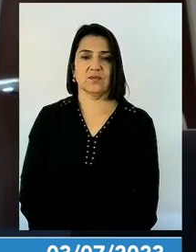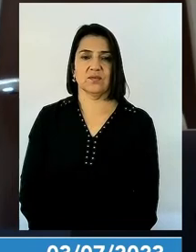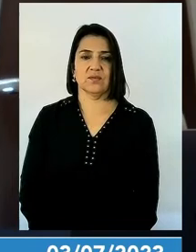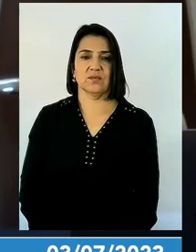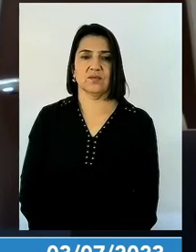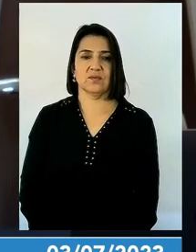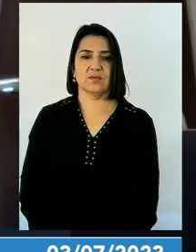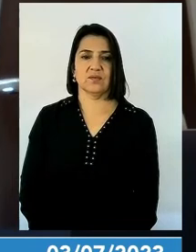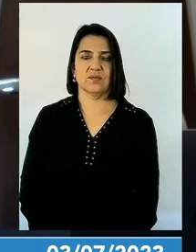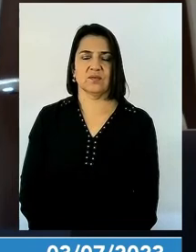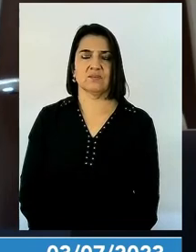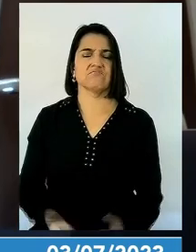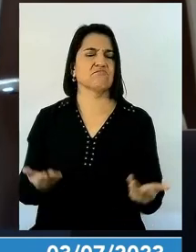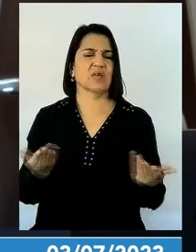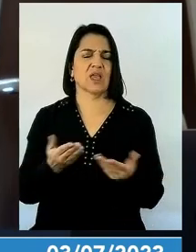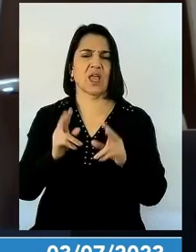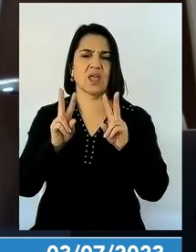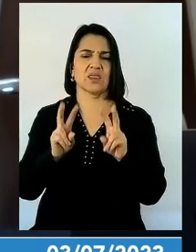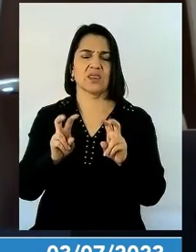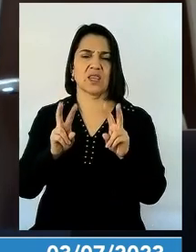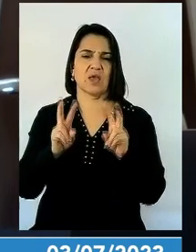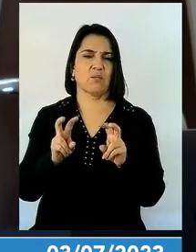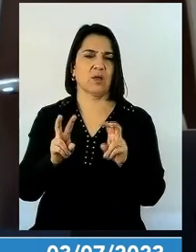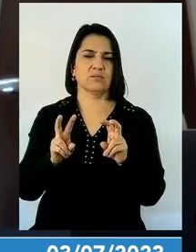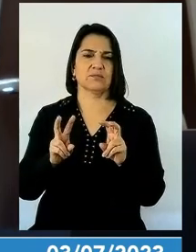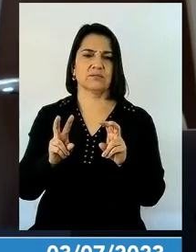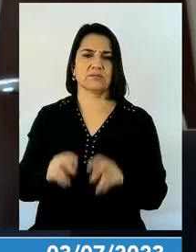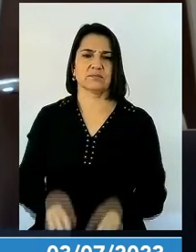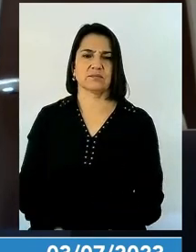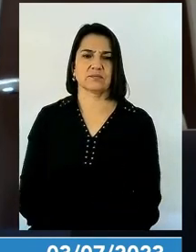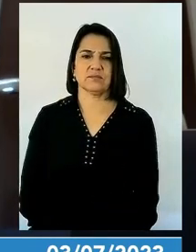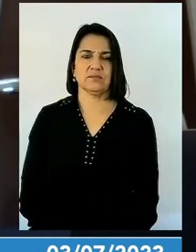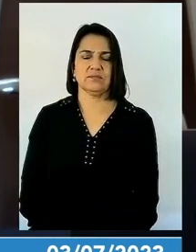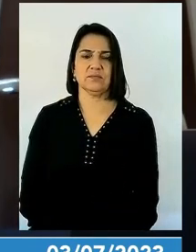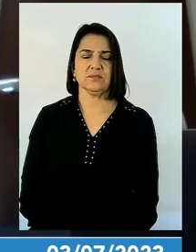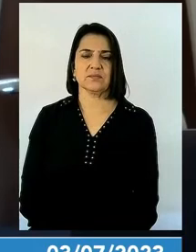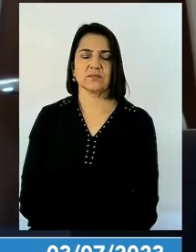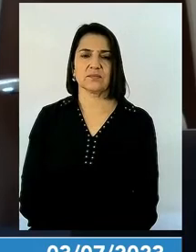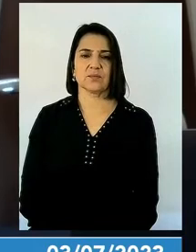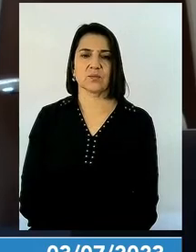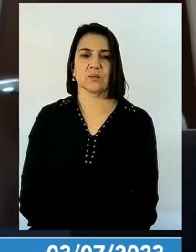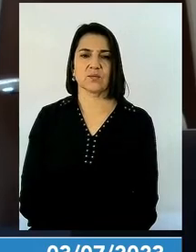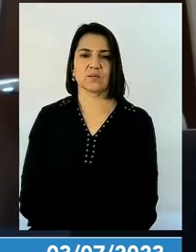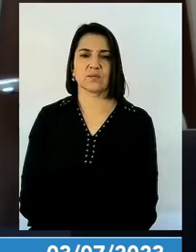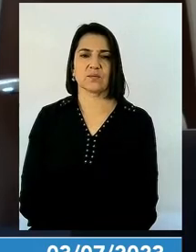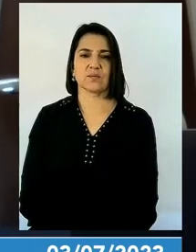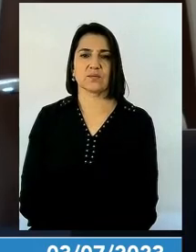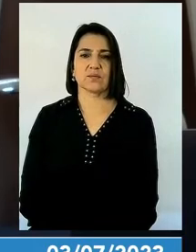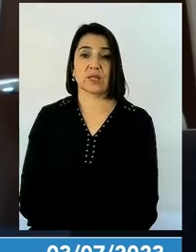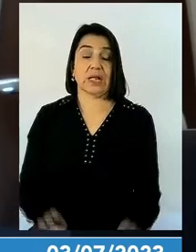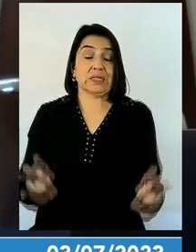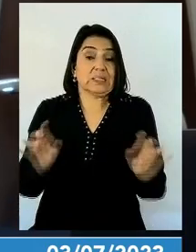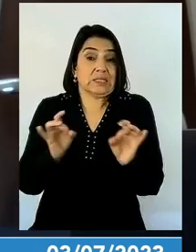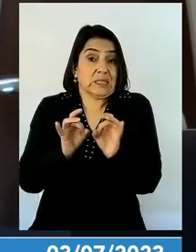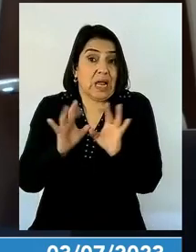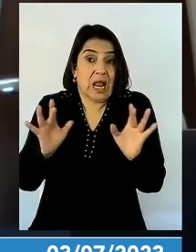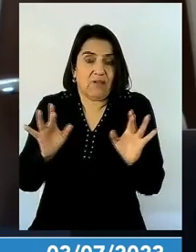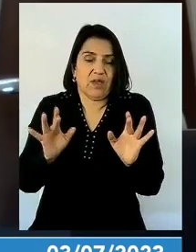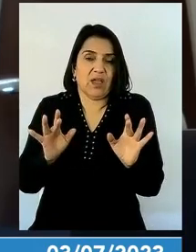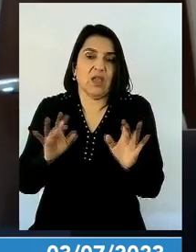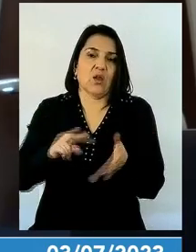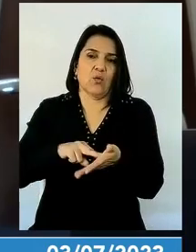está relacionada con respecto, digamos, a un grave problema o un vacío legal que se